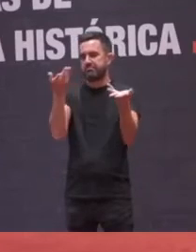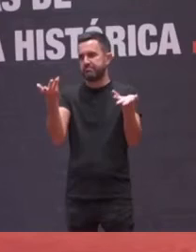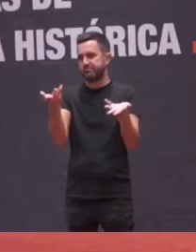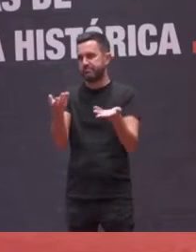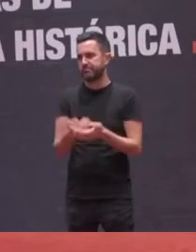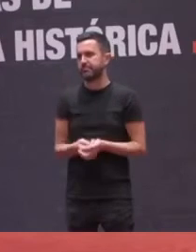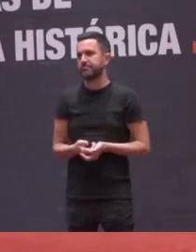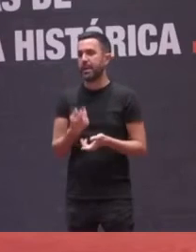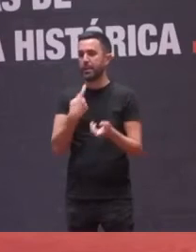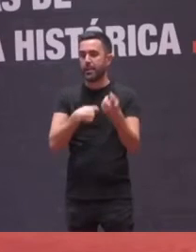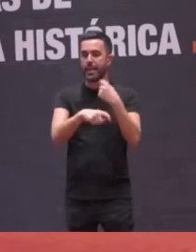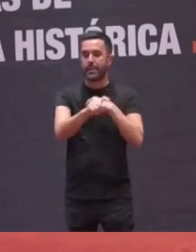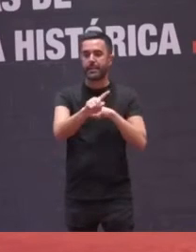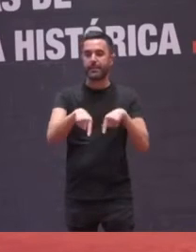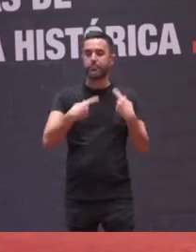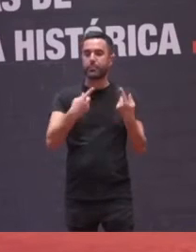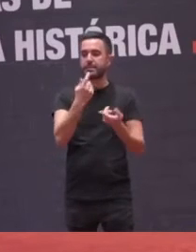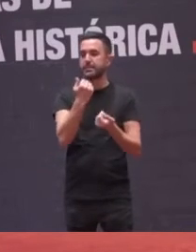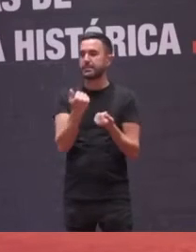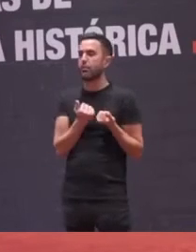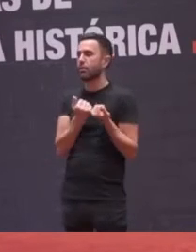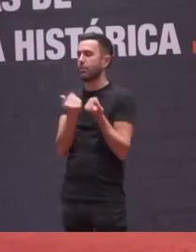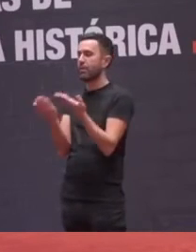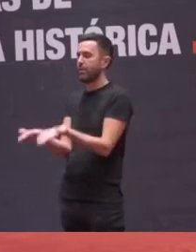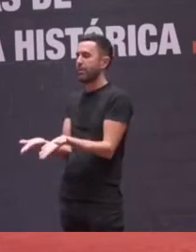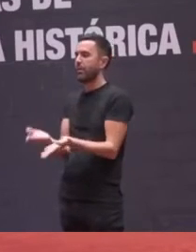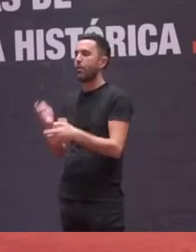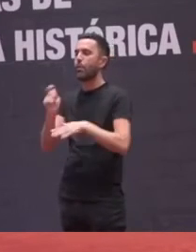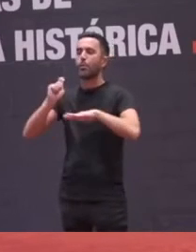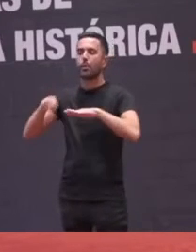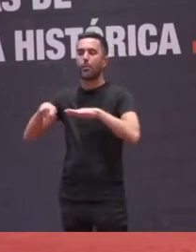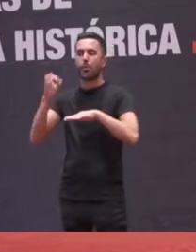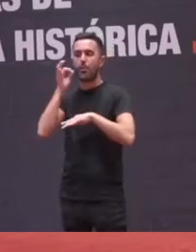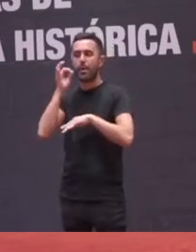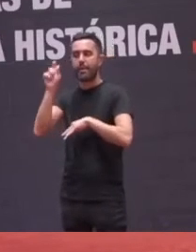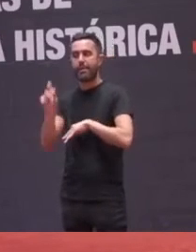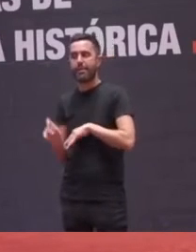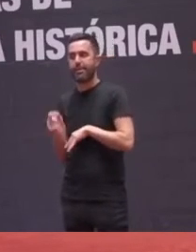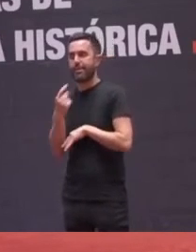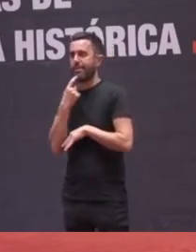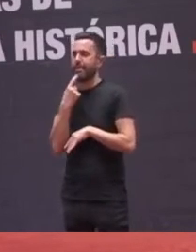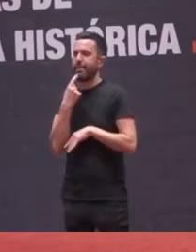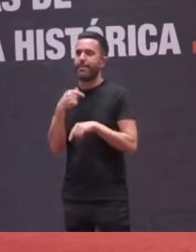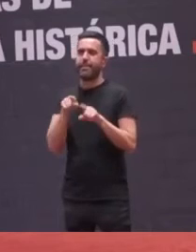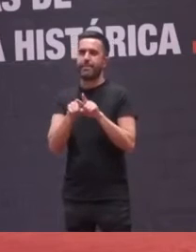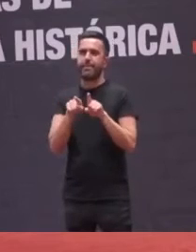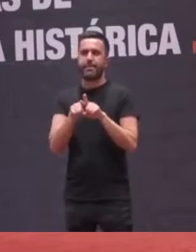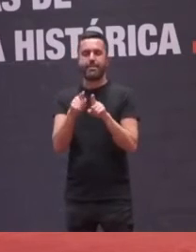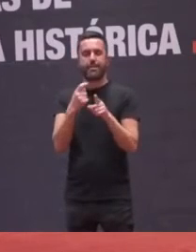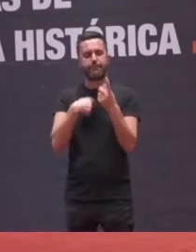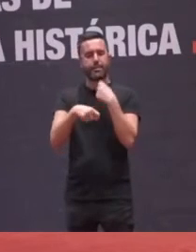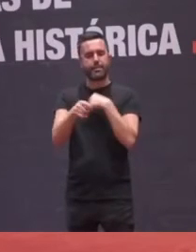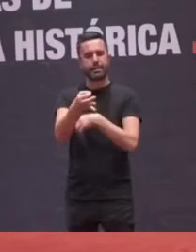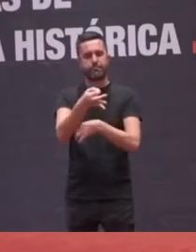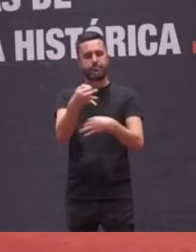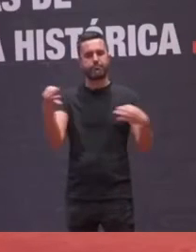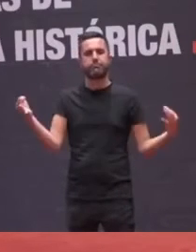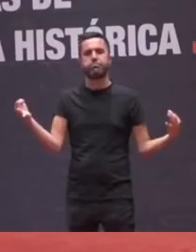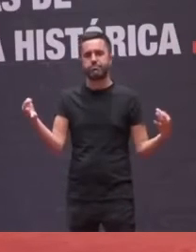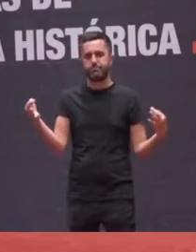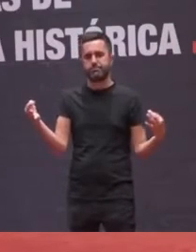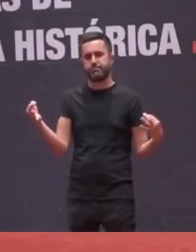procede á donación. A xuiza di que a venda foi correcta, ilícita. A doazón